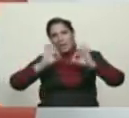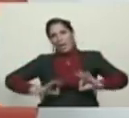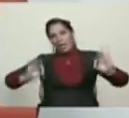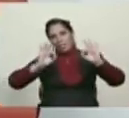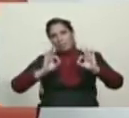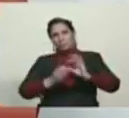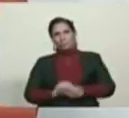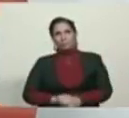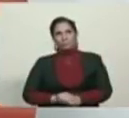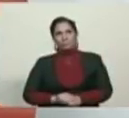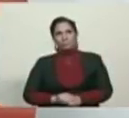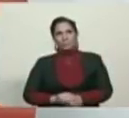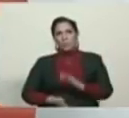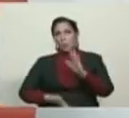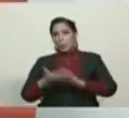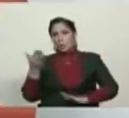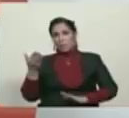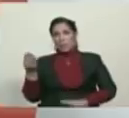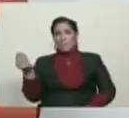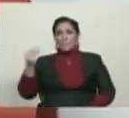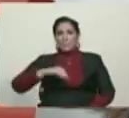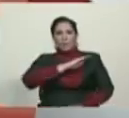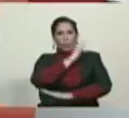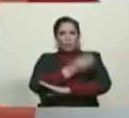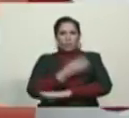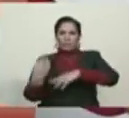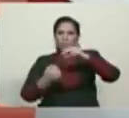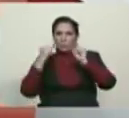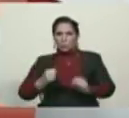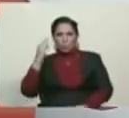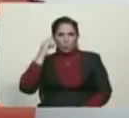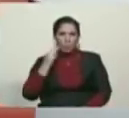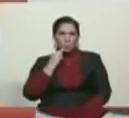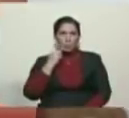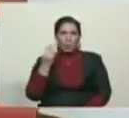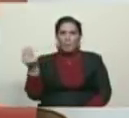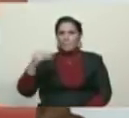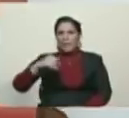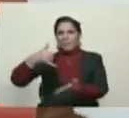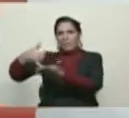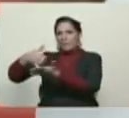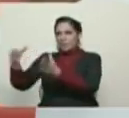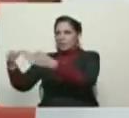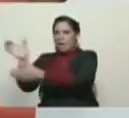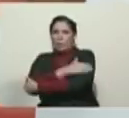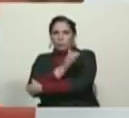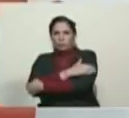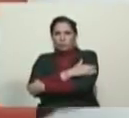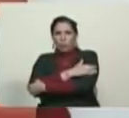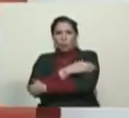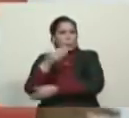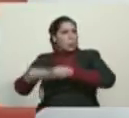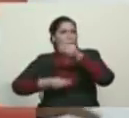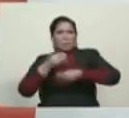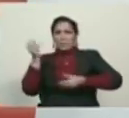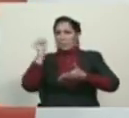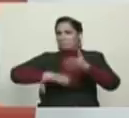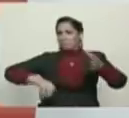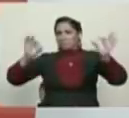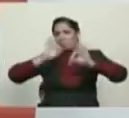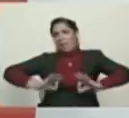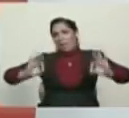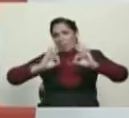Nada. Lo que va a salir es más fortalecida la revolución bolivariana y más debilitada de su posición, porque no van a hacer nada.